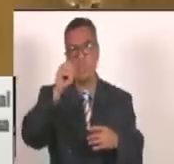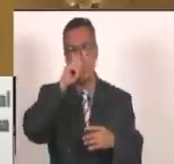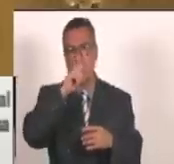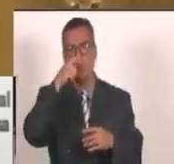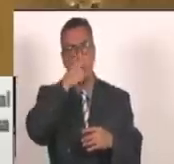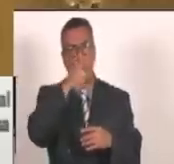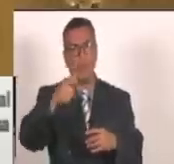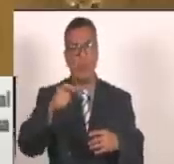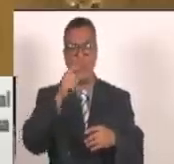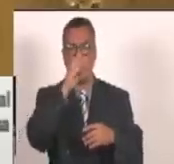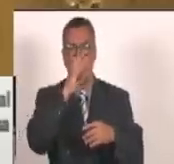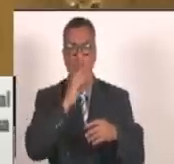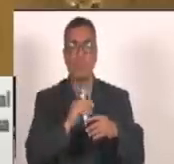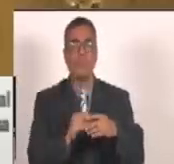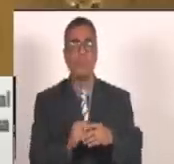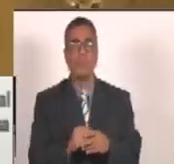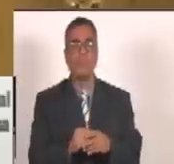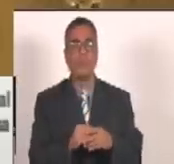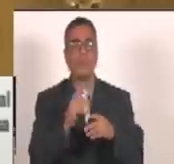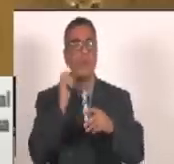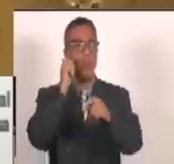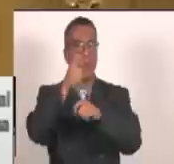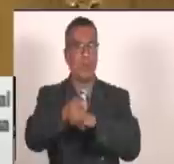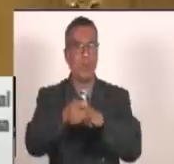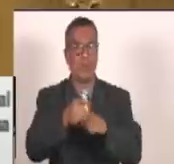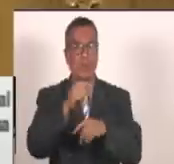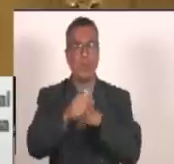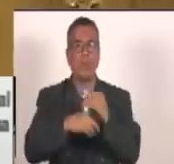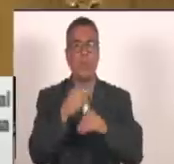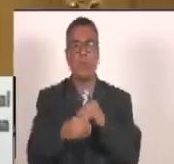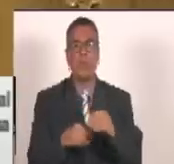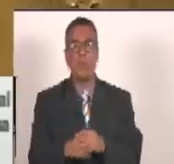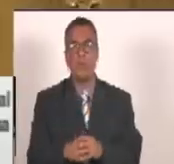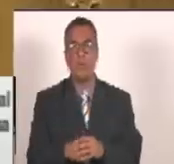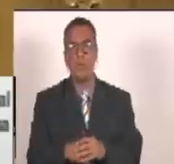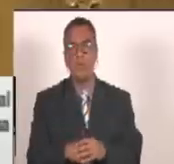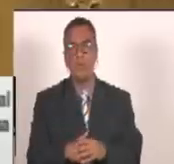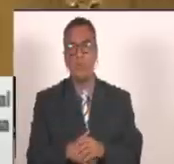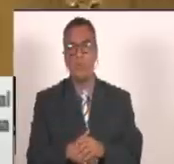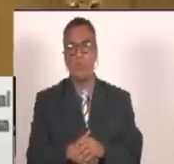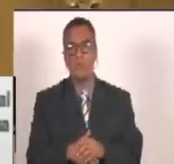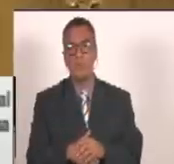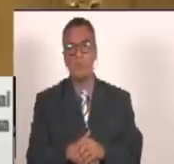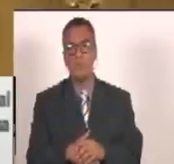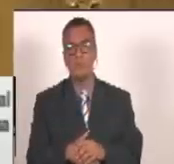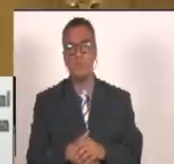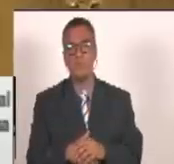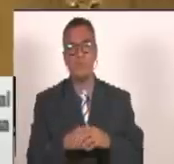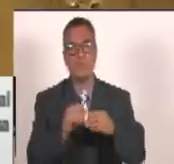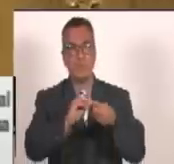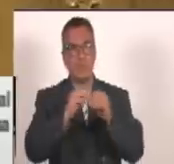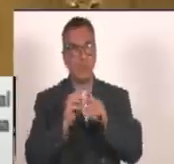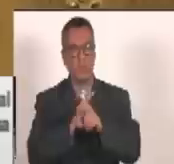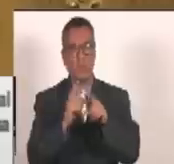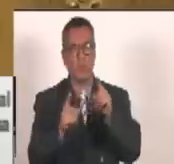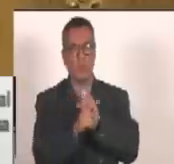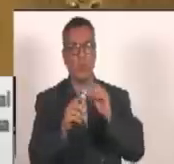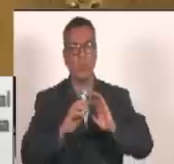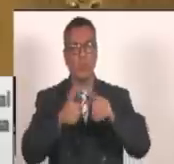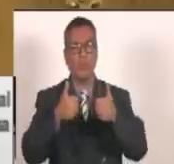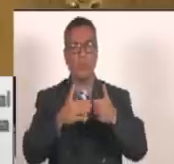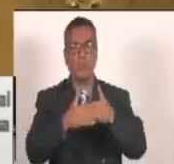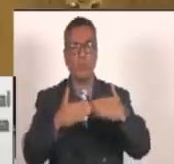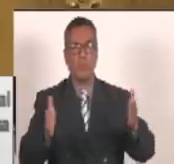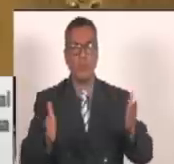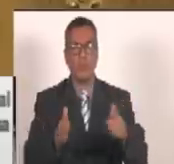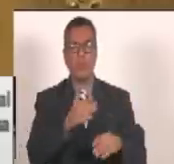pueblo humilde de pescadores. Y fue un ensayo de la reforma y la apertura de